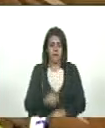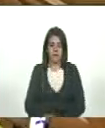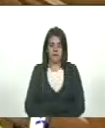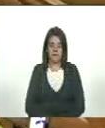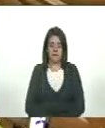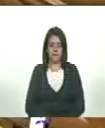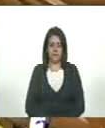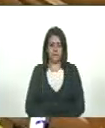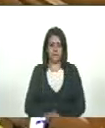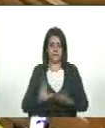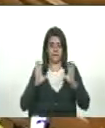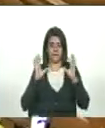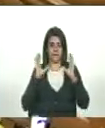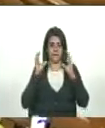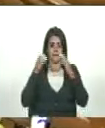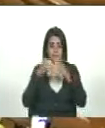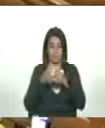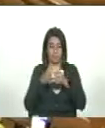ha estado concentrado